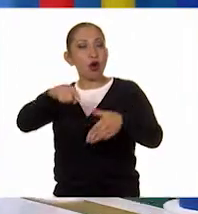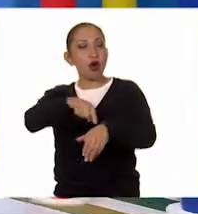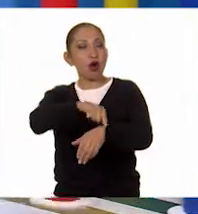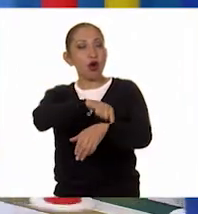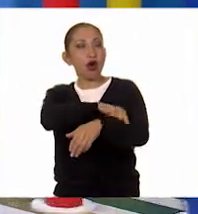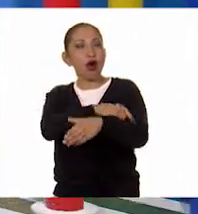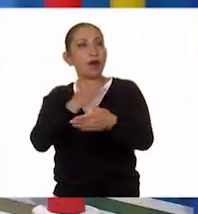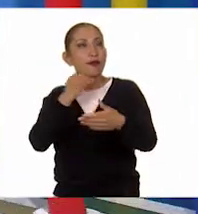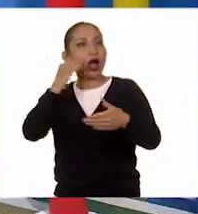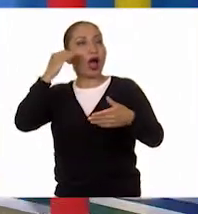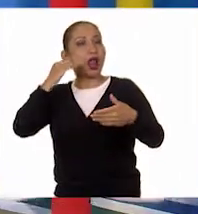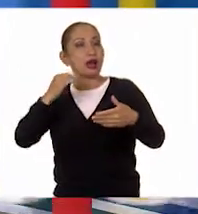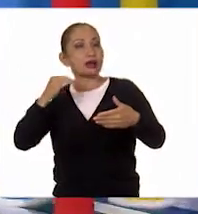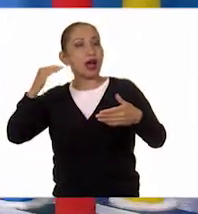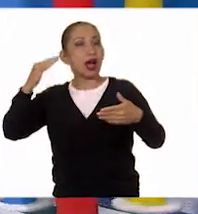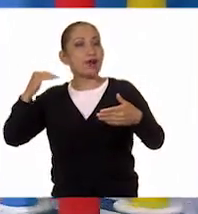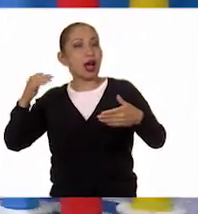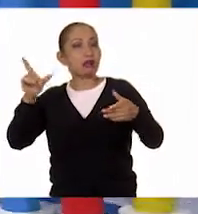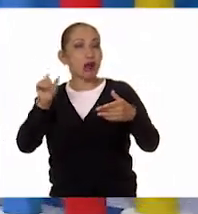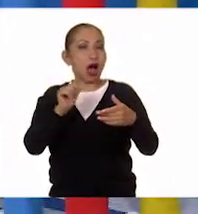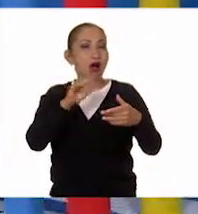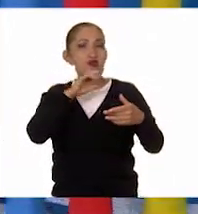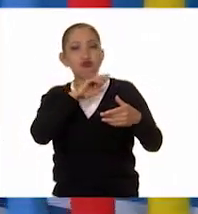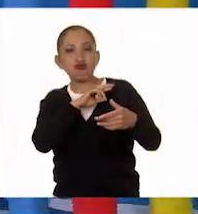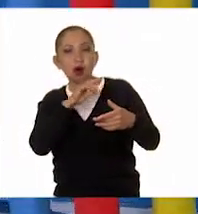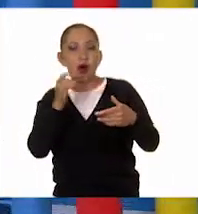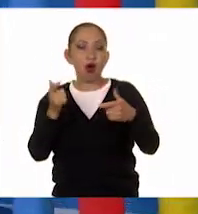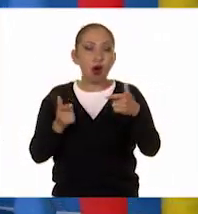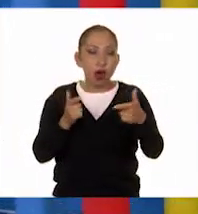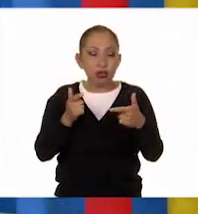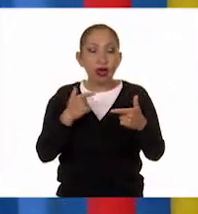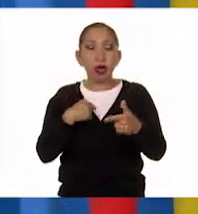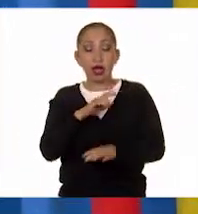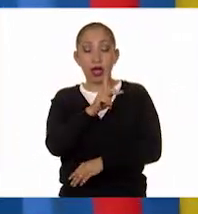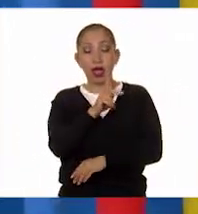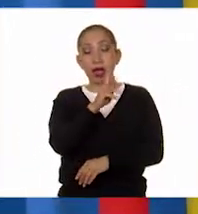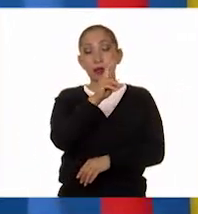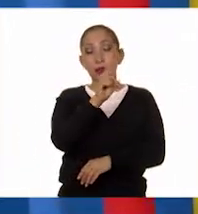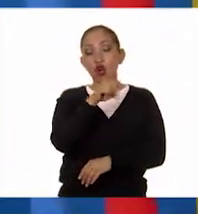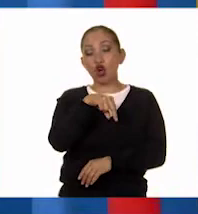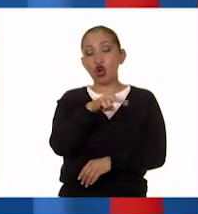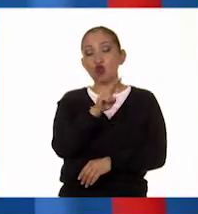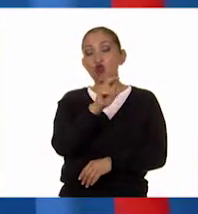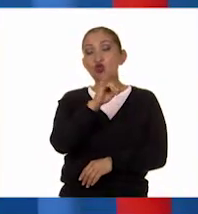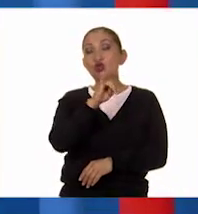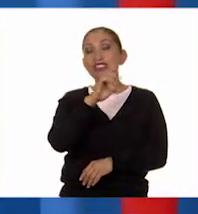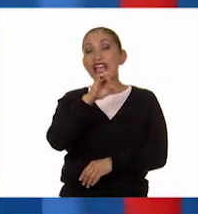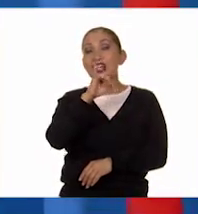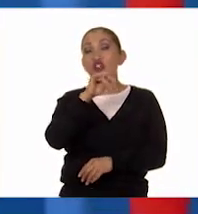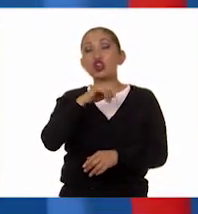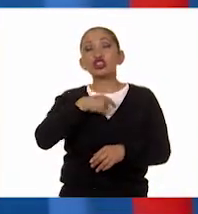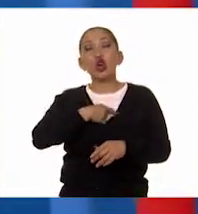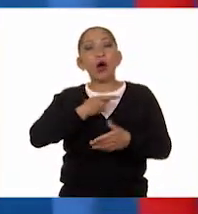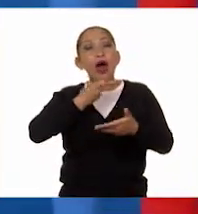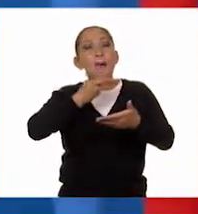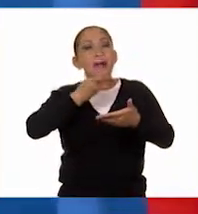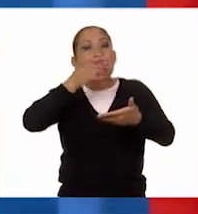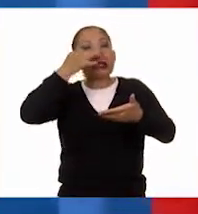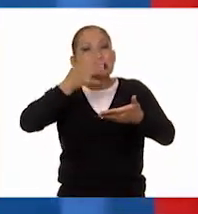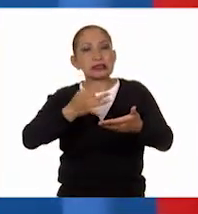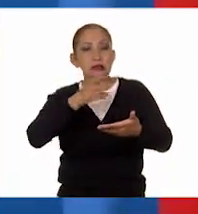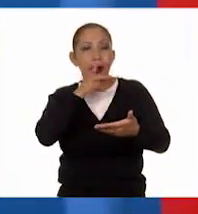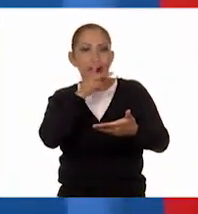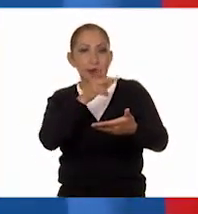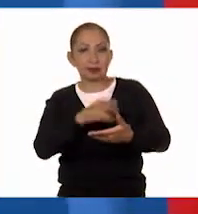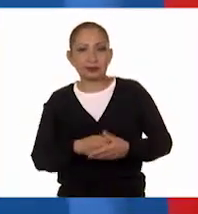de los sonidos que emitimos. Por otro lado, cuando hablamos de pronunciación, ¿nos estamos refiriendo solo a la manera de hablar